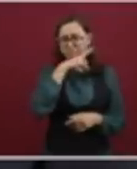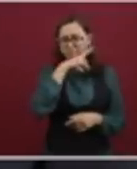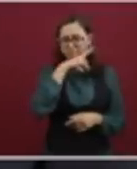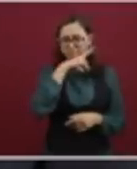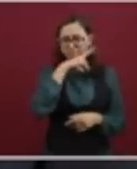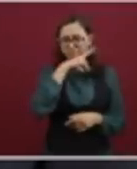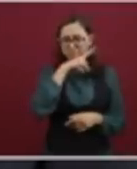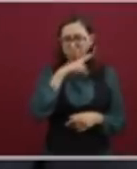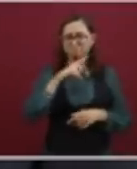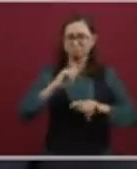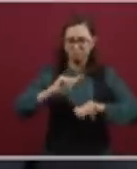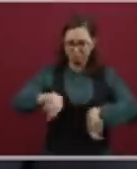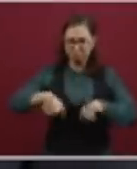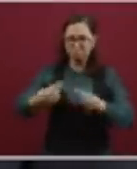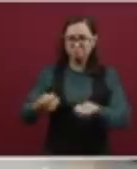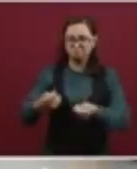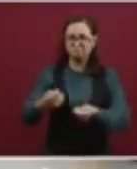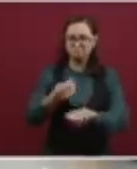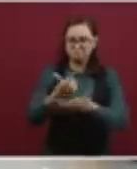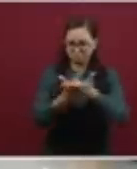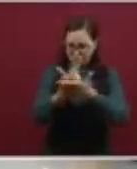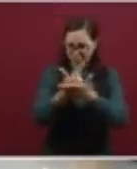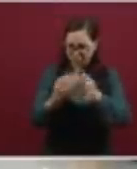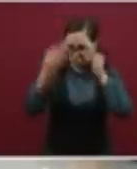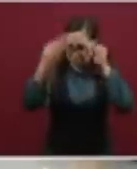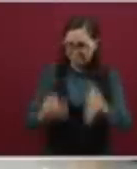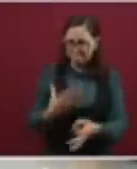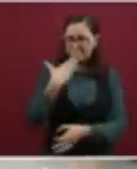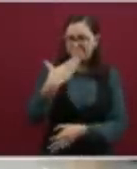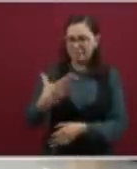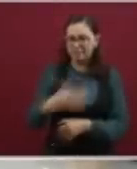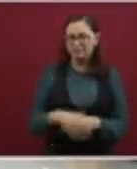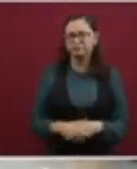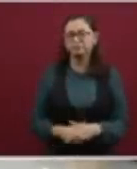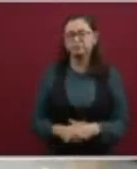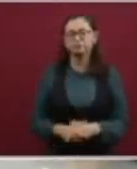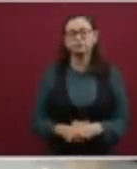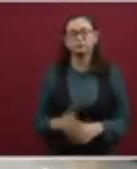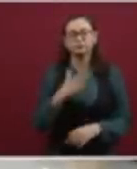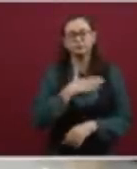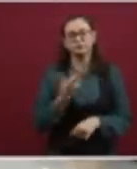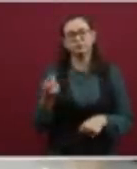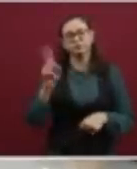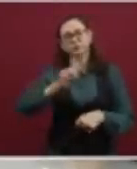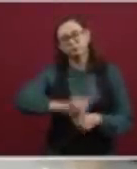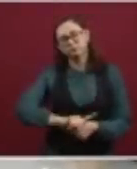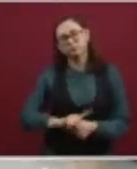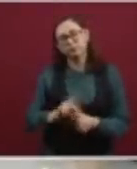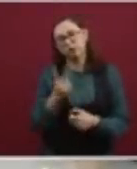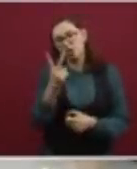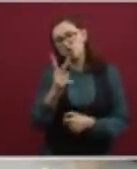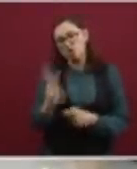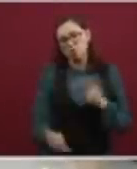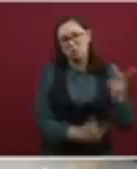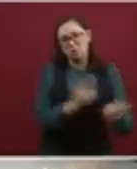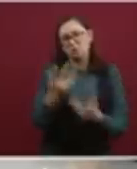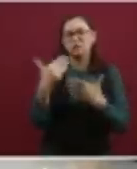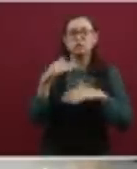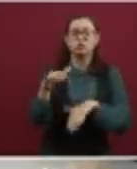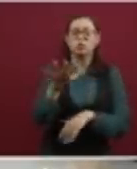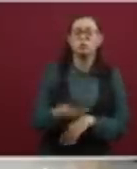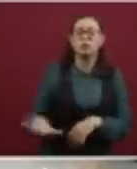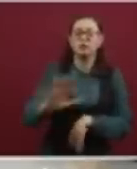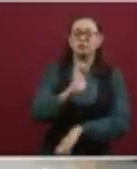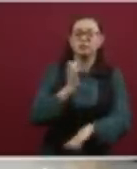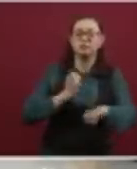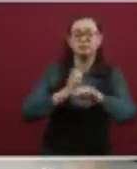entreguemos ya buenas cuentas. Presidente, buenos días. Dos preguntas con respecto al estado de Hidalgo, la